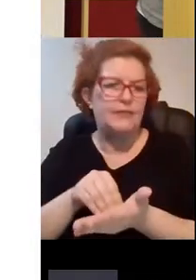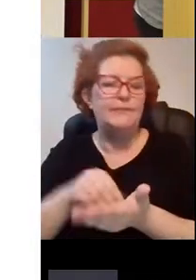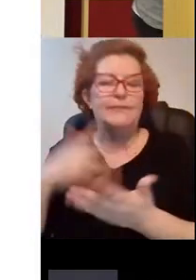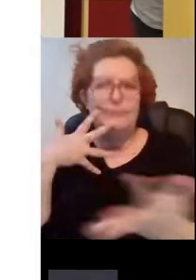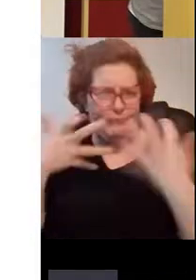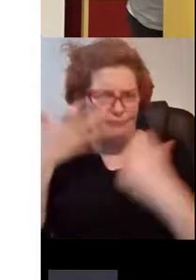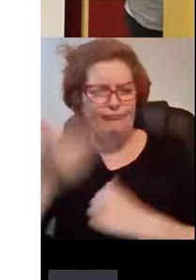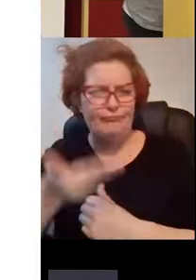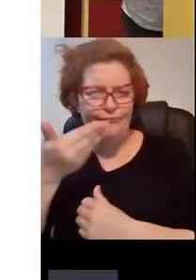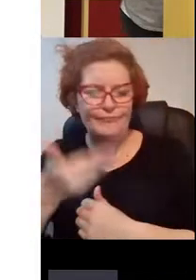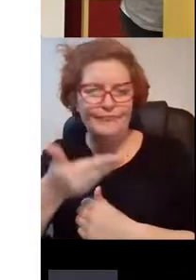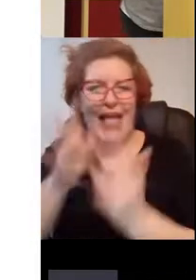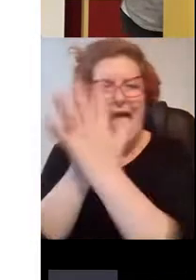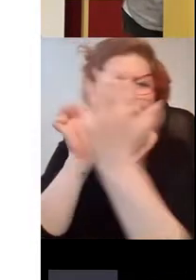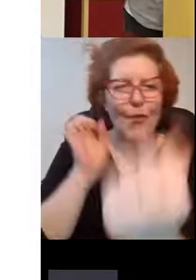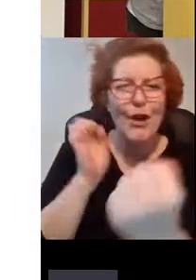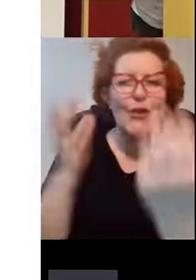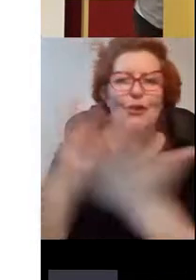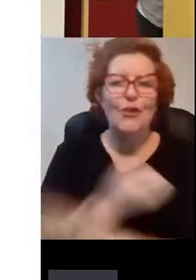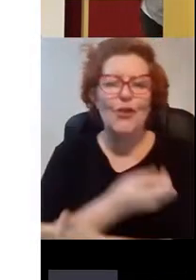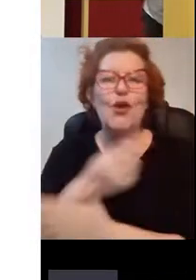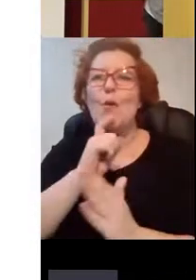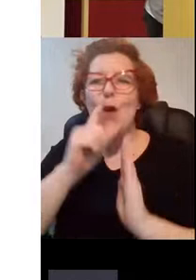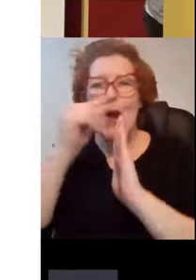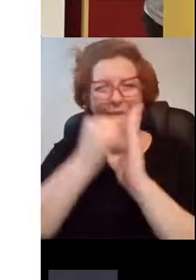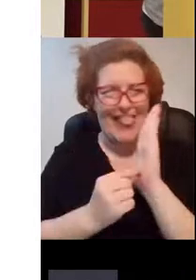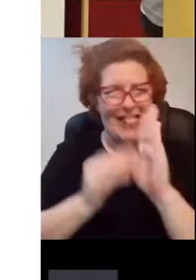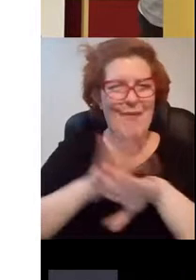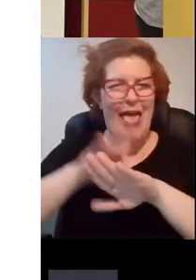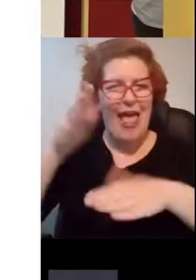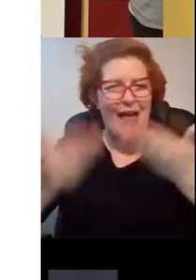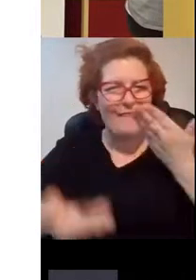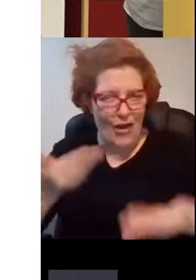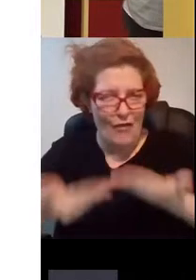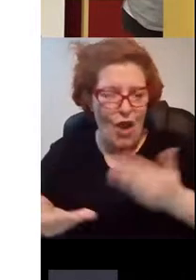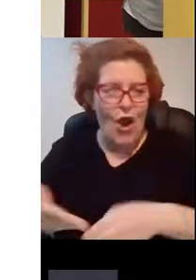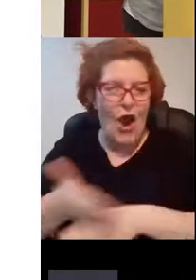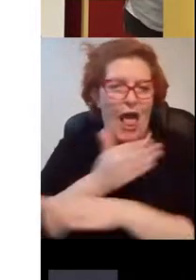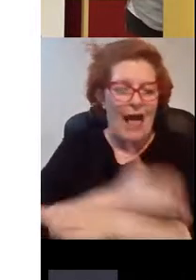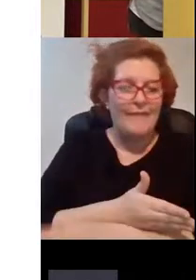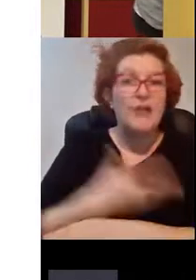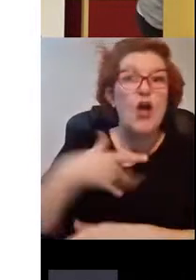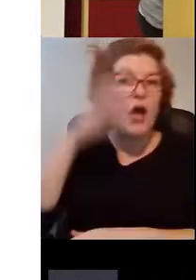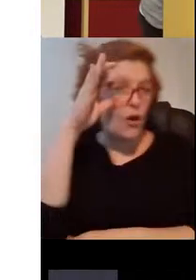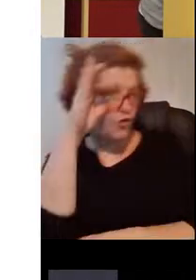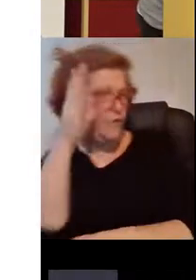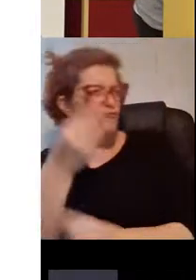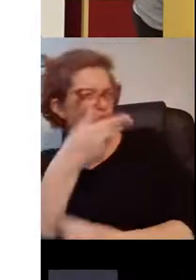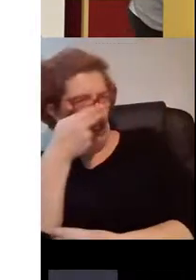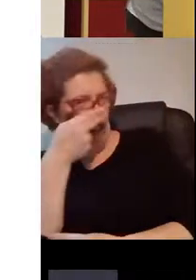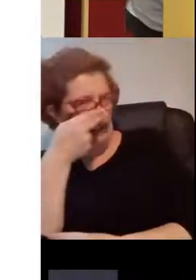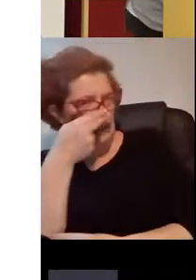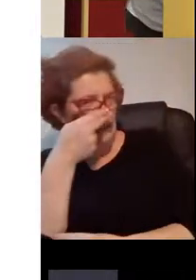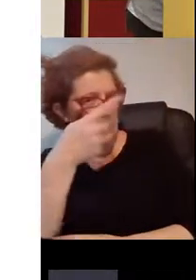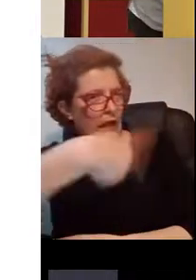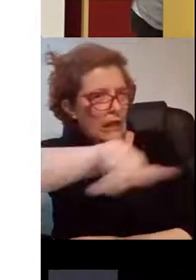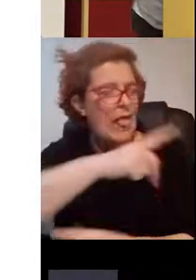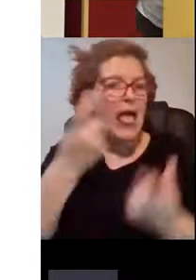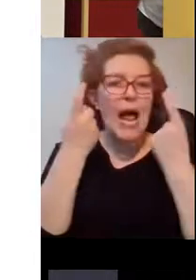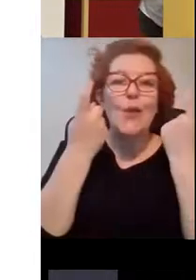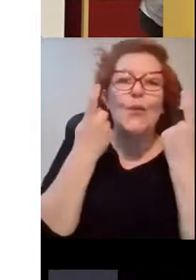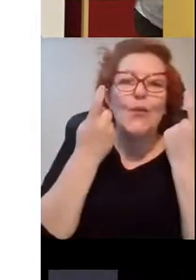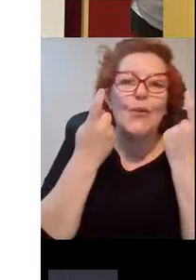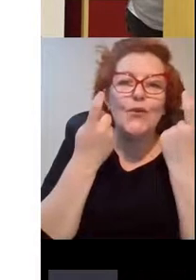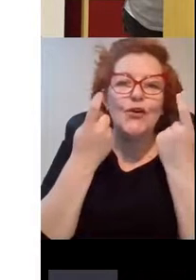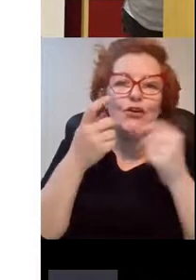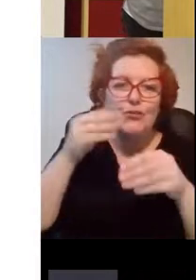que consensuamos entre todos los criterios de evaluación. Antes escuchaba con mucho interés a los estudiantes